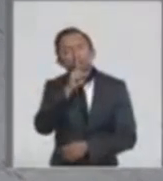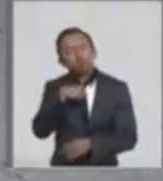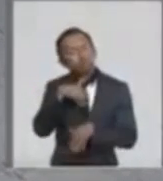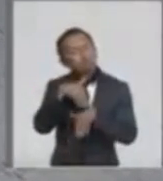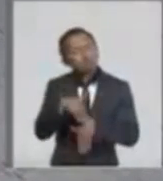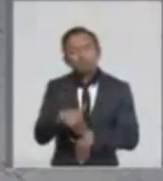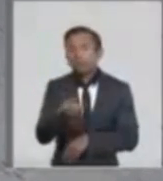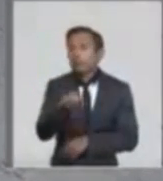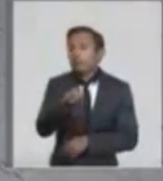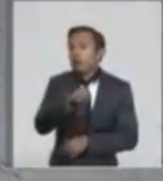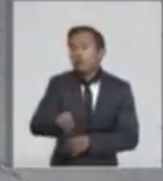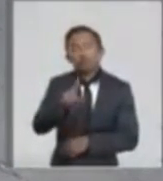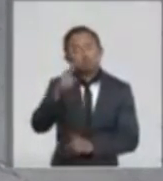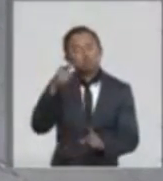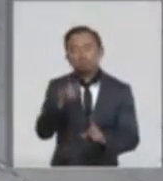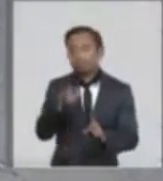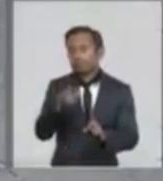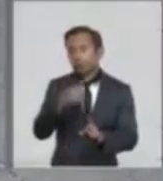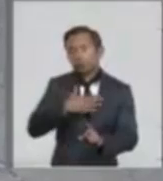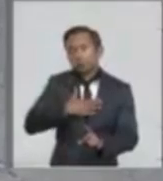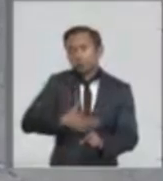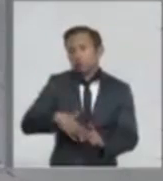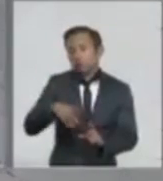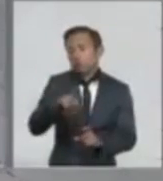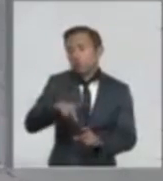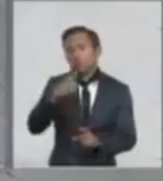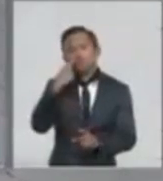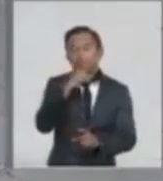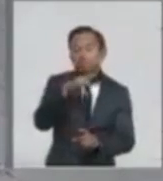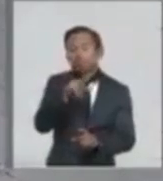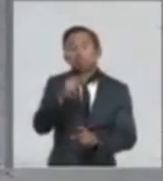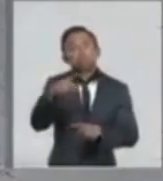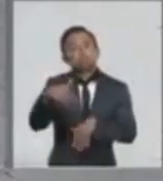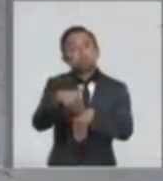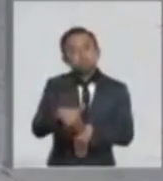La verdad es que yo siempre fui demócrata,